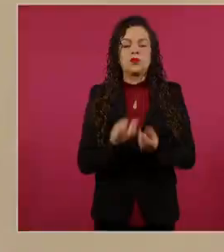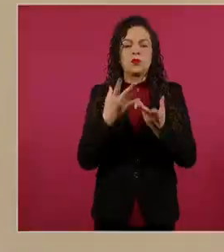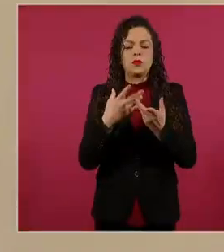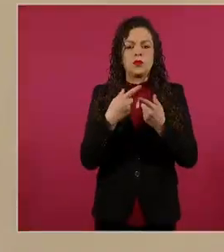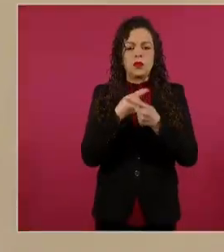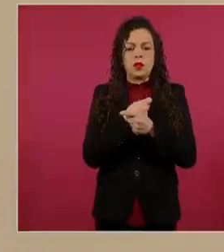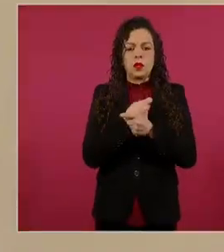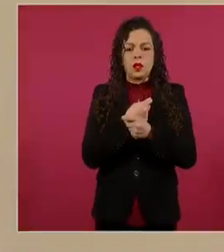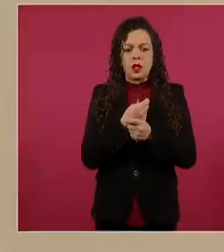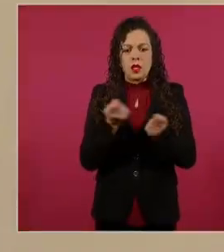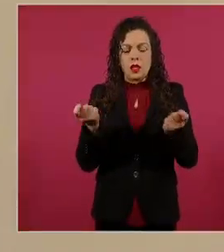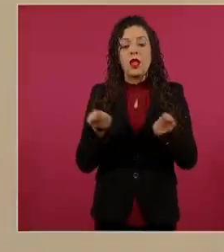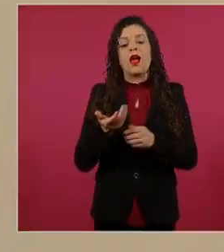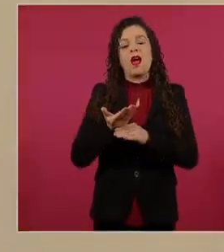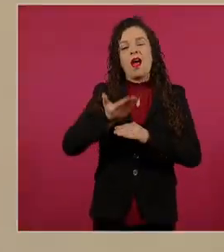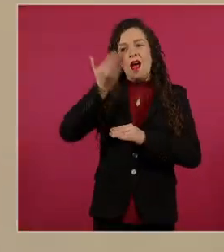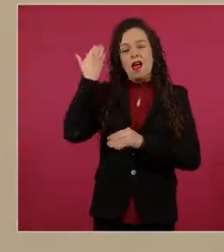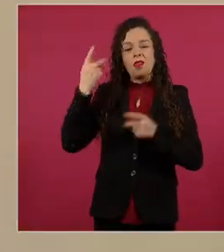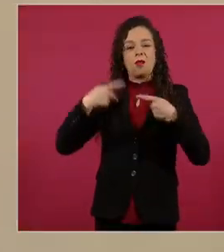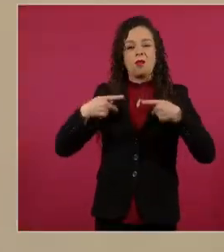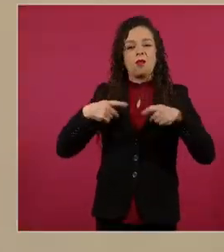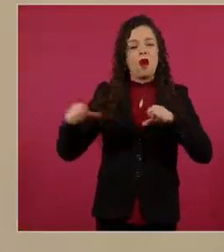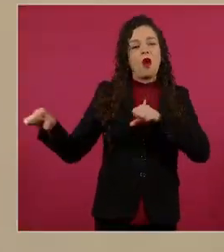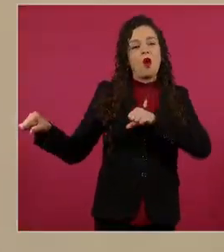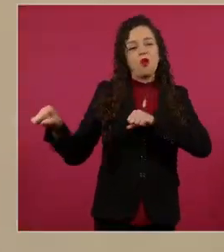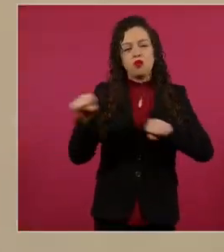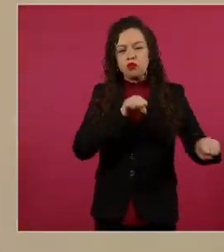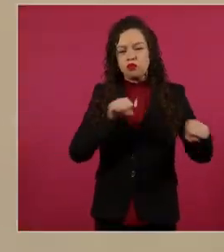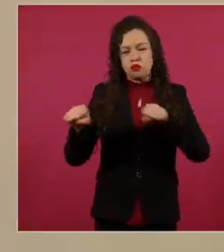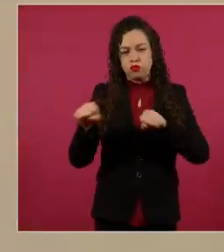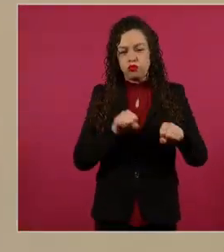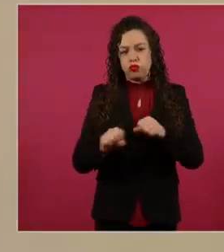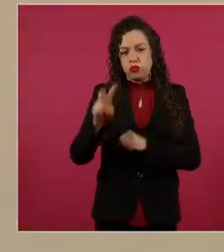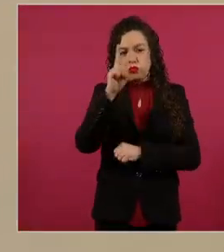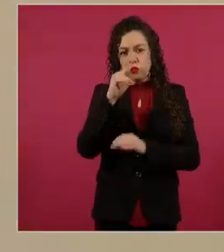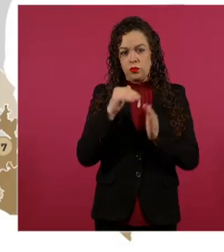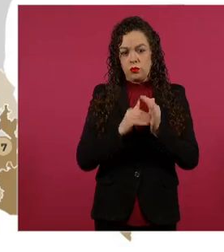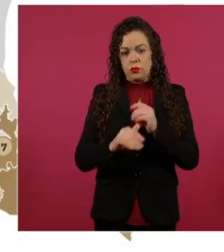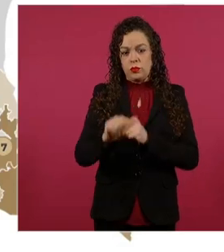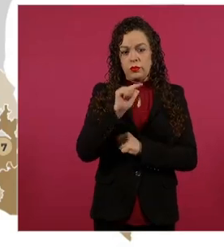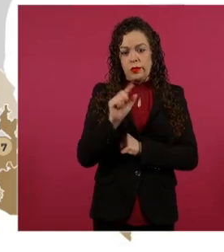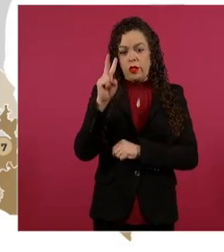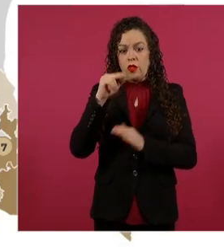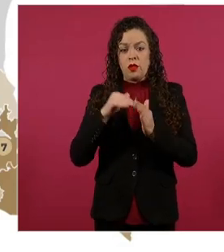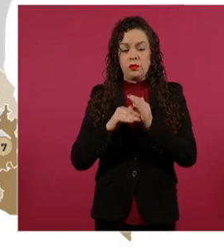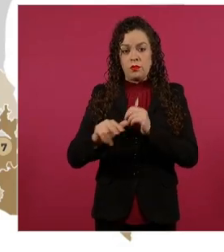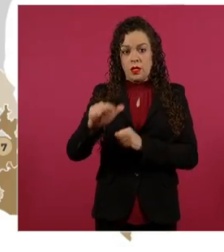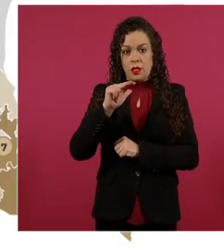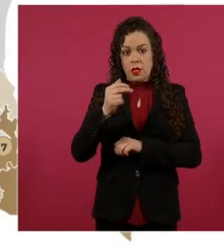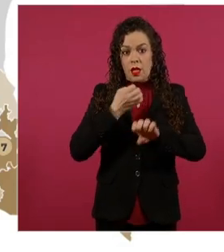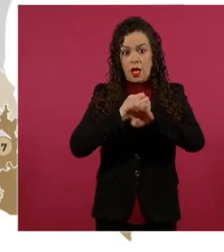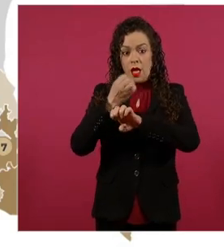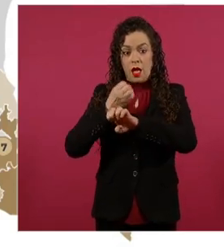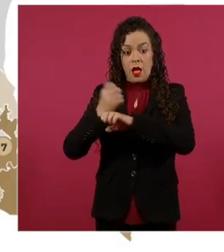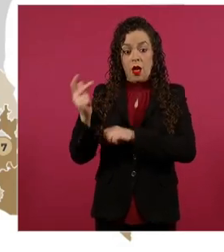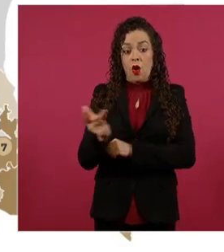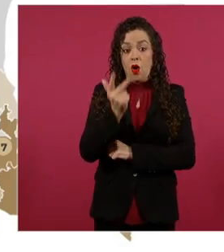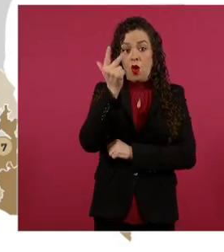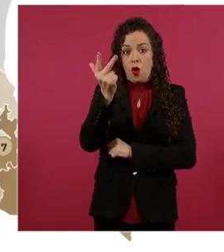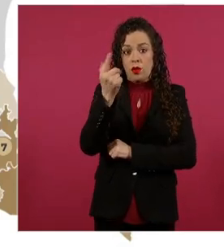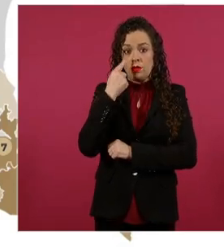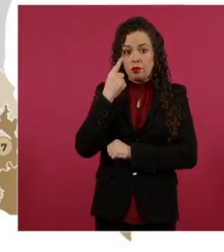afectaciones de los sismos 2017 y 2018, en ocho entidades del país, 250